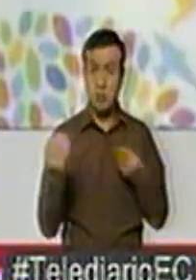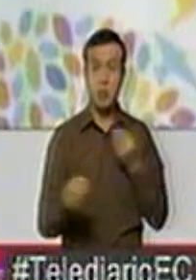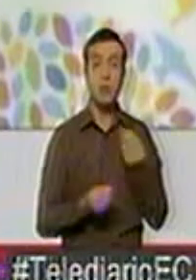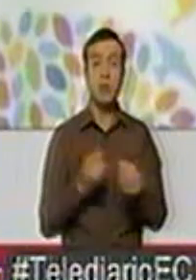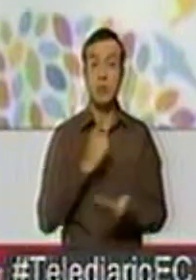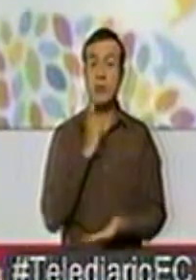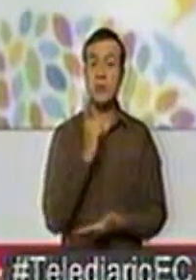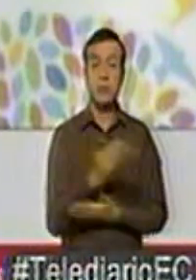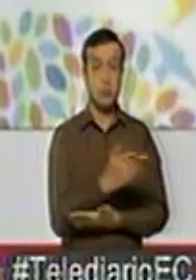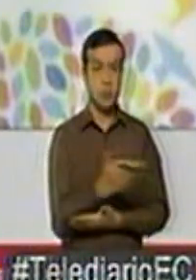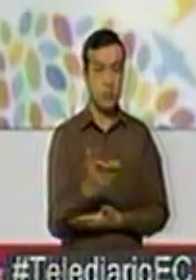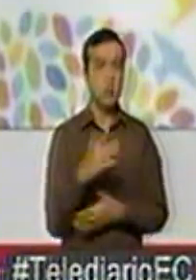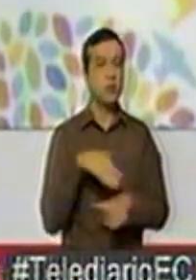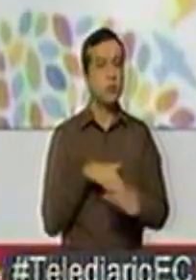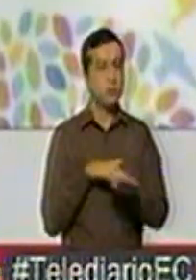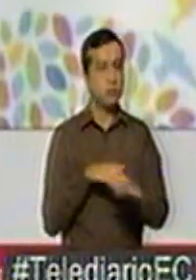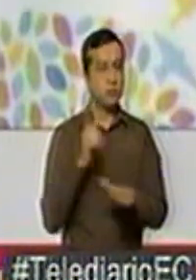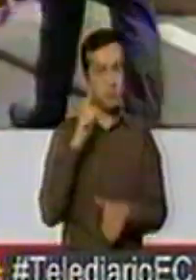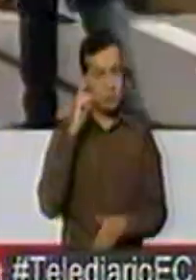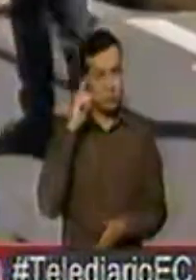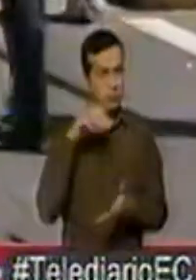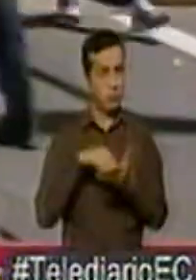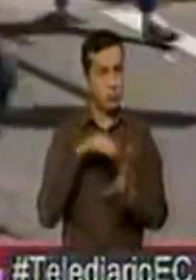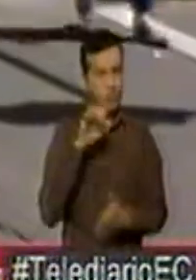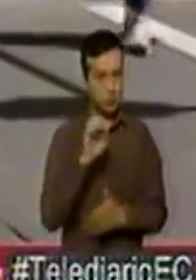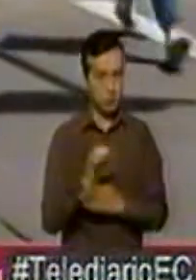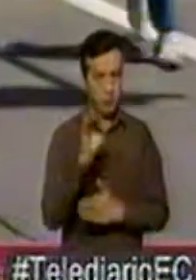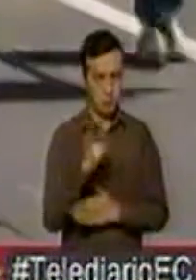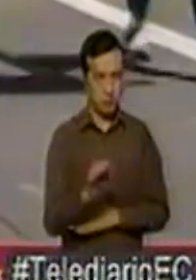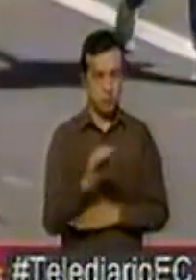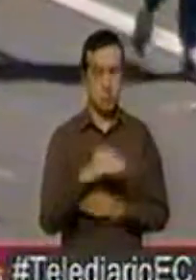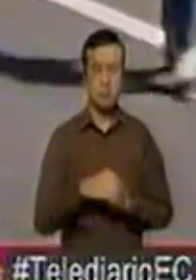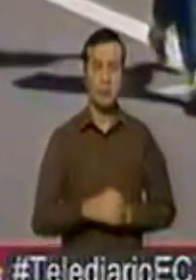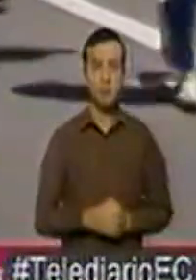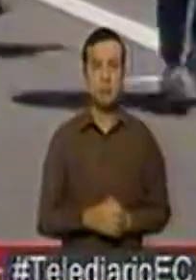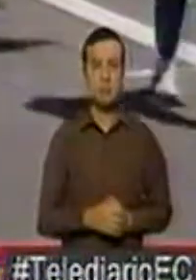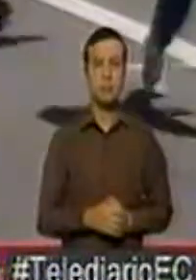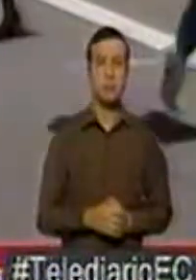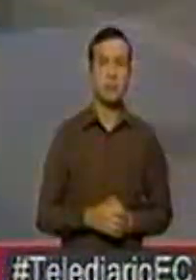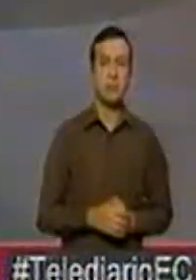directamente respaldadas por el gobierno nacional. Verónica Rivadeneira, Medios Públicos.